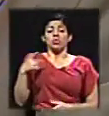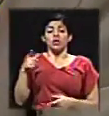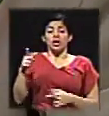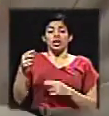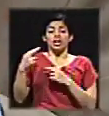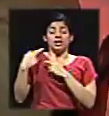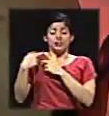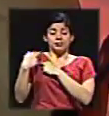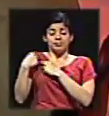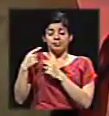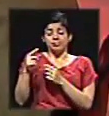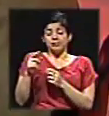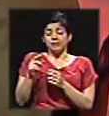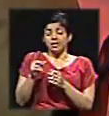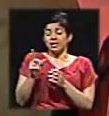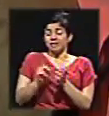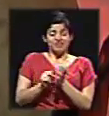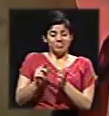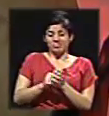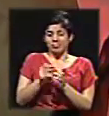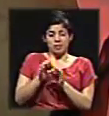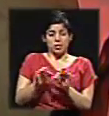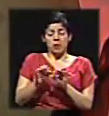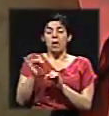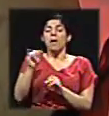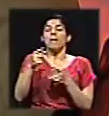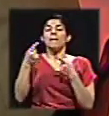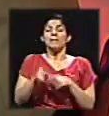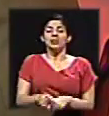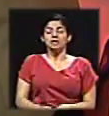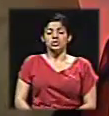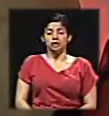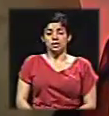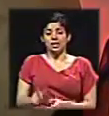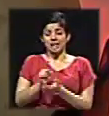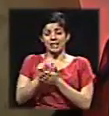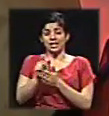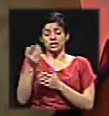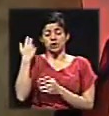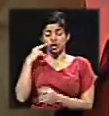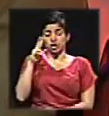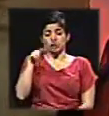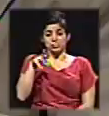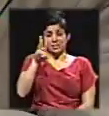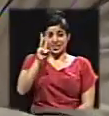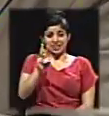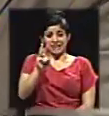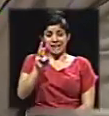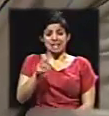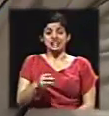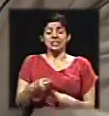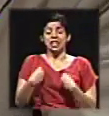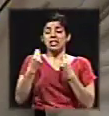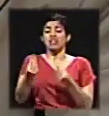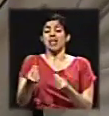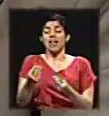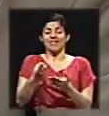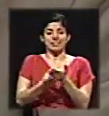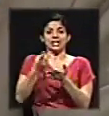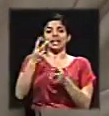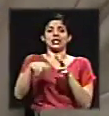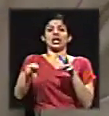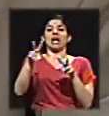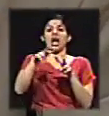digamos, una imprecisión importante, como ocurrió, por ejemplo, en la elección del 2006, cuando se le daba una ventaja muy